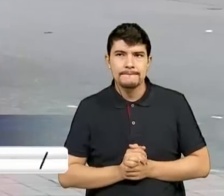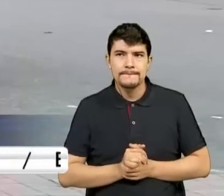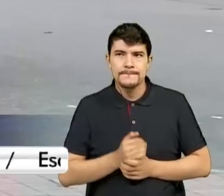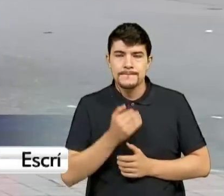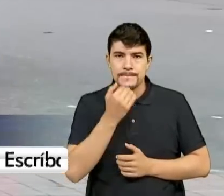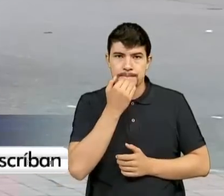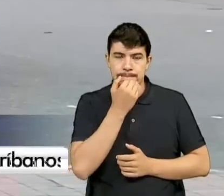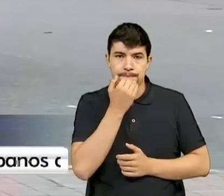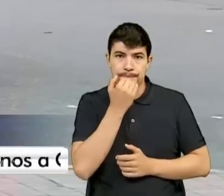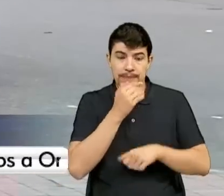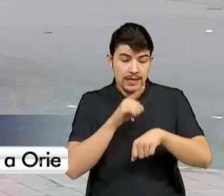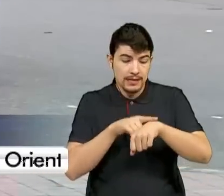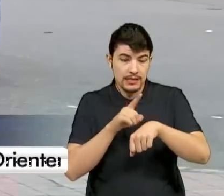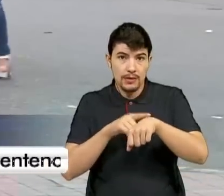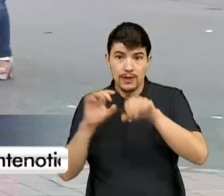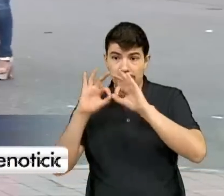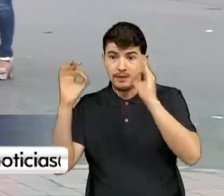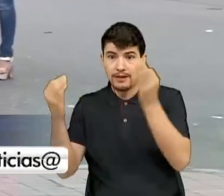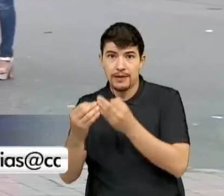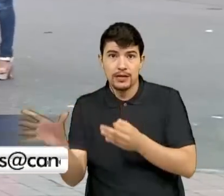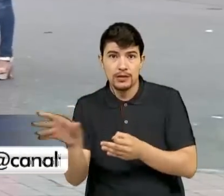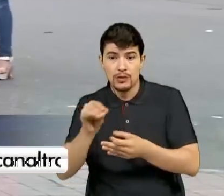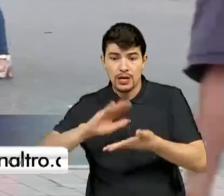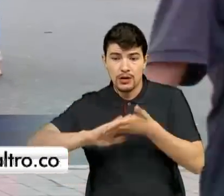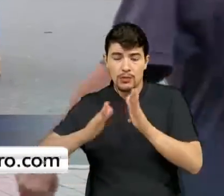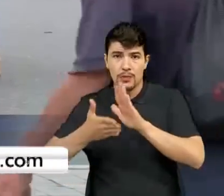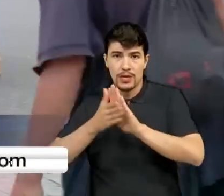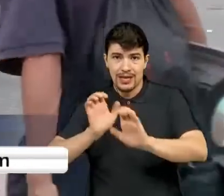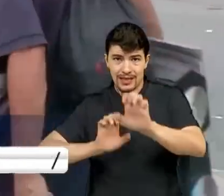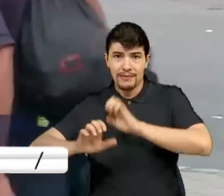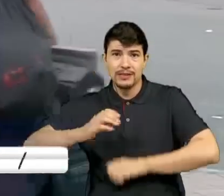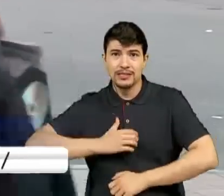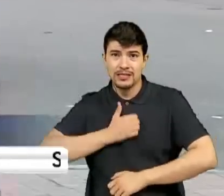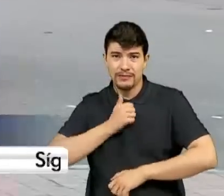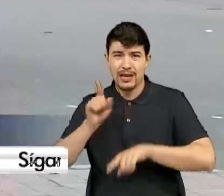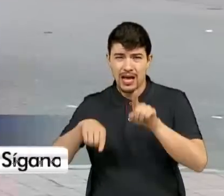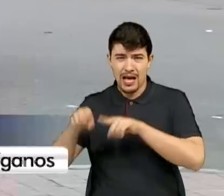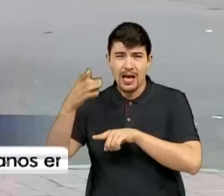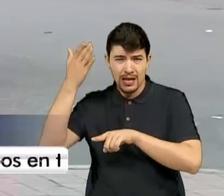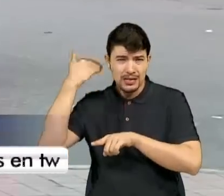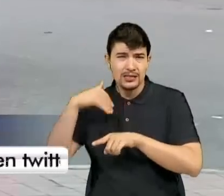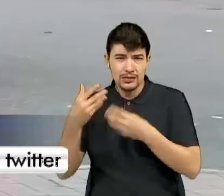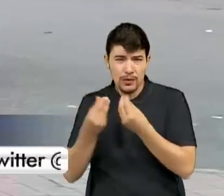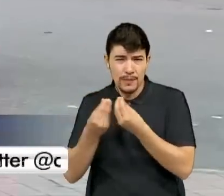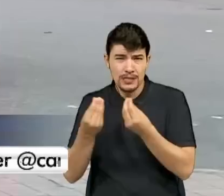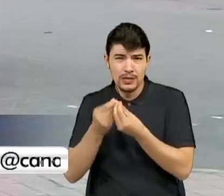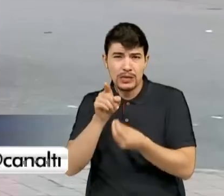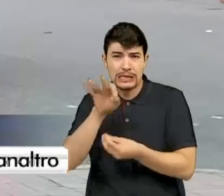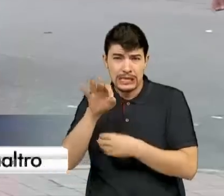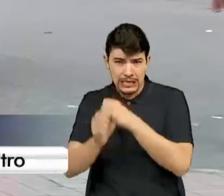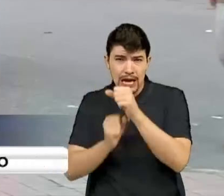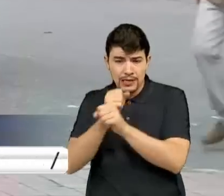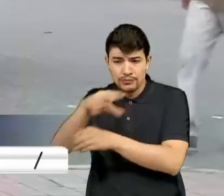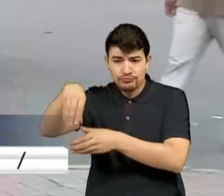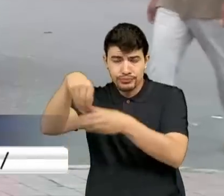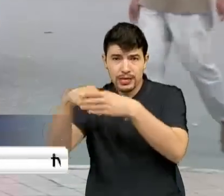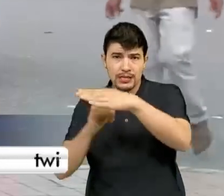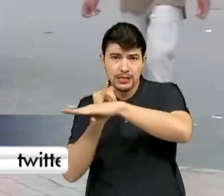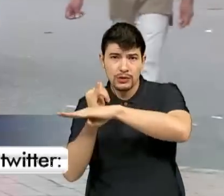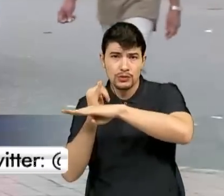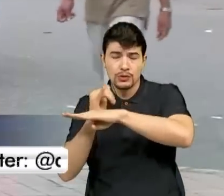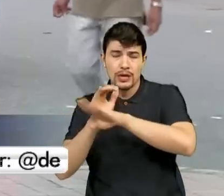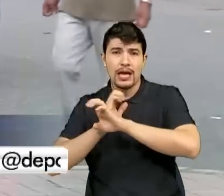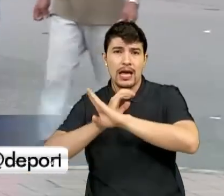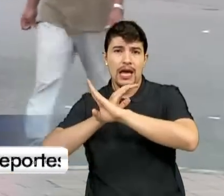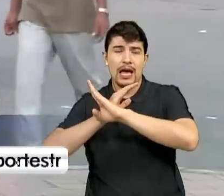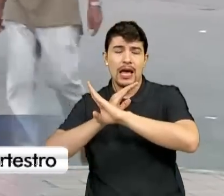Muy bien, a esta hora los familiares y la comunidad de la Defensa Civil, algunos de sus compañeros que compartieron por más de 13 años su estancia en este importante ente de socorro